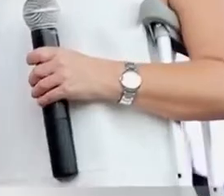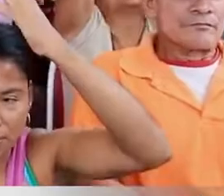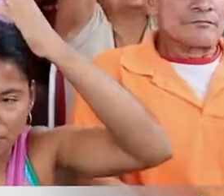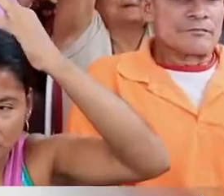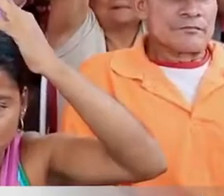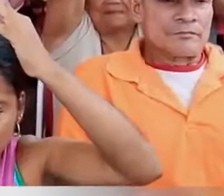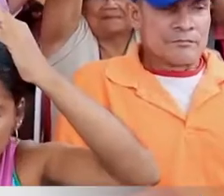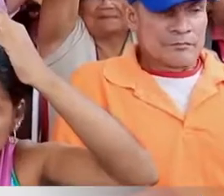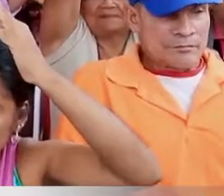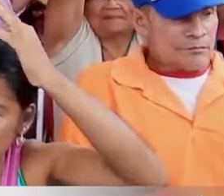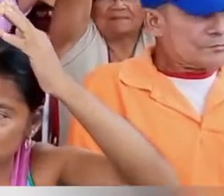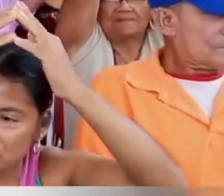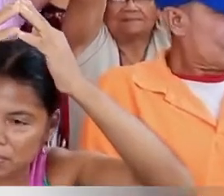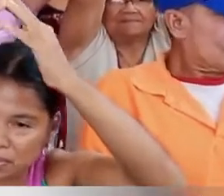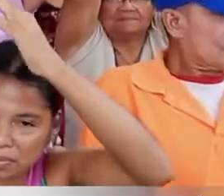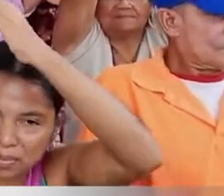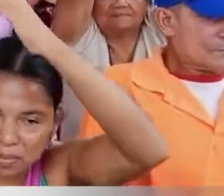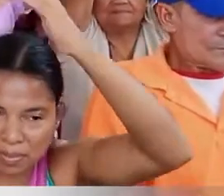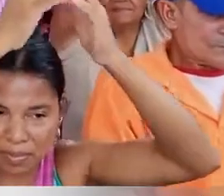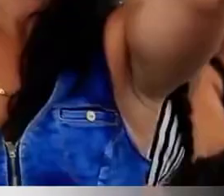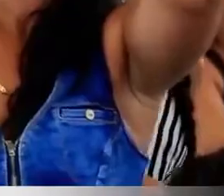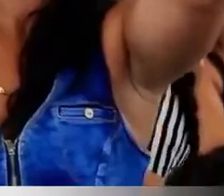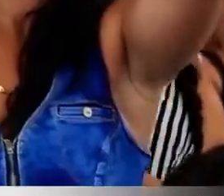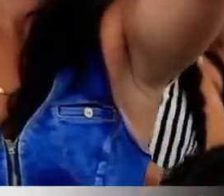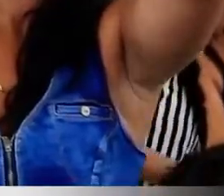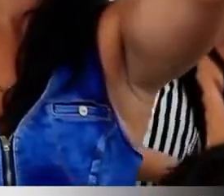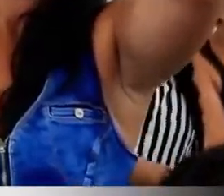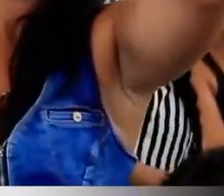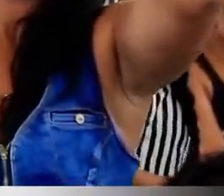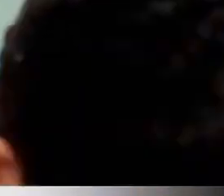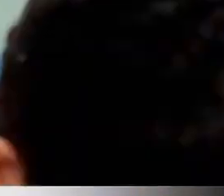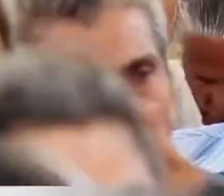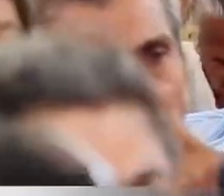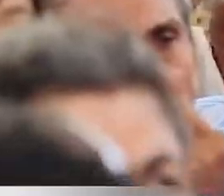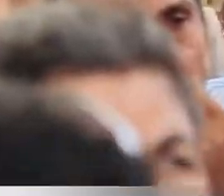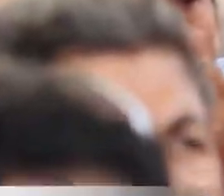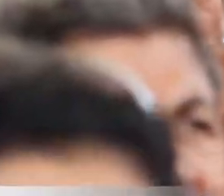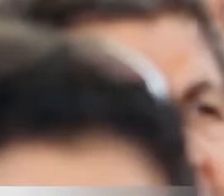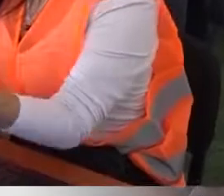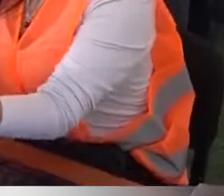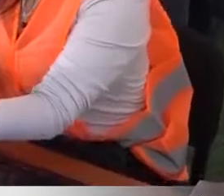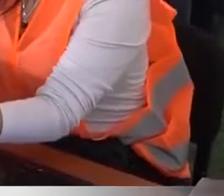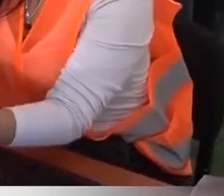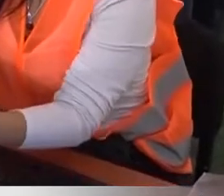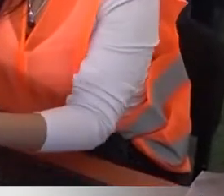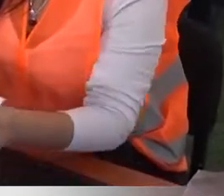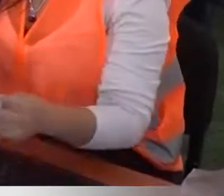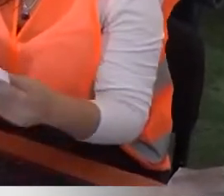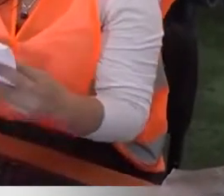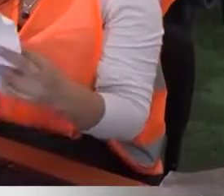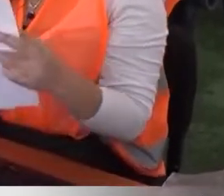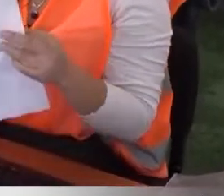meses este giro arranca a ser pagado hoy y se hará cada dos meses a través de giros bancarios mensajes de texto a los números de celular